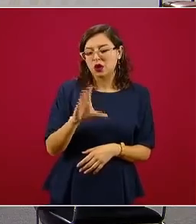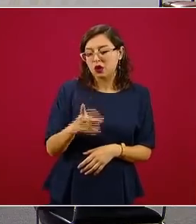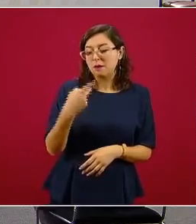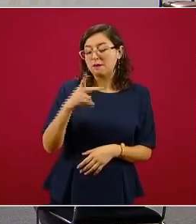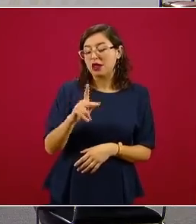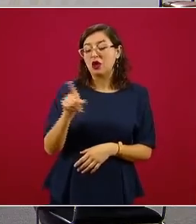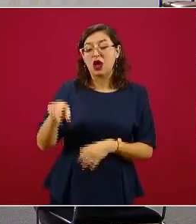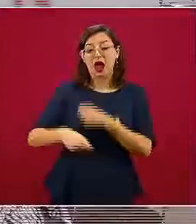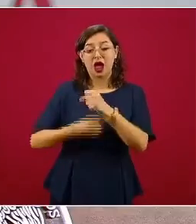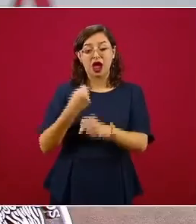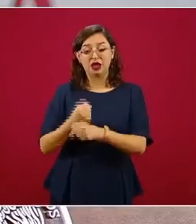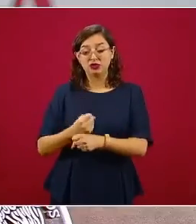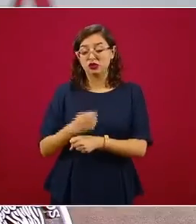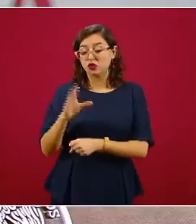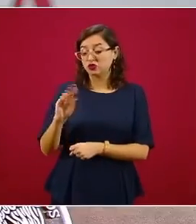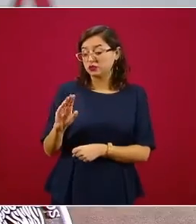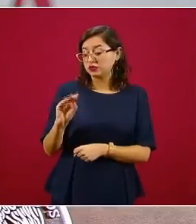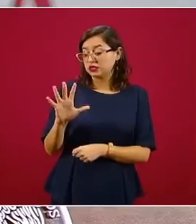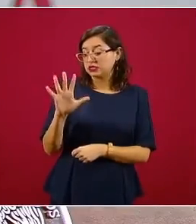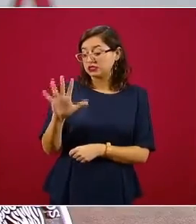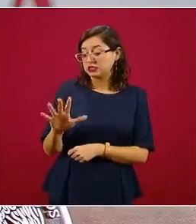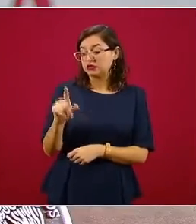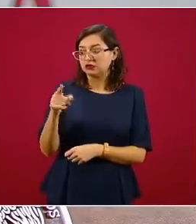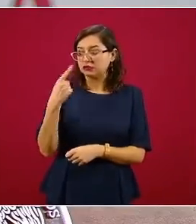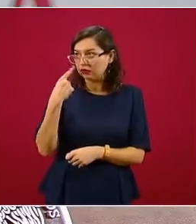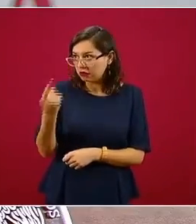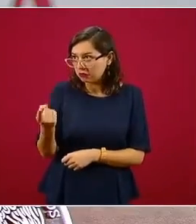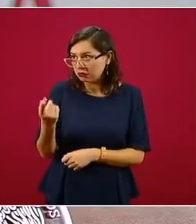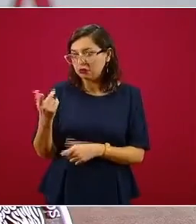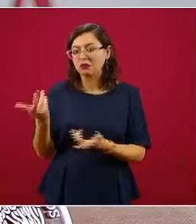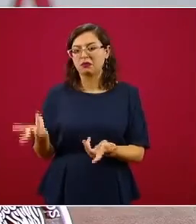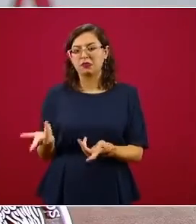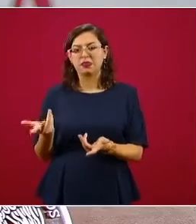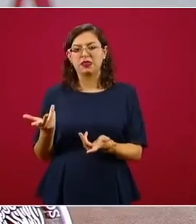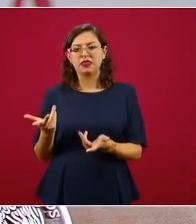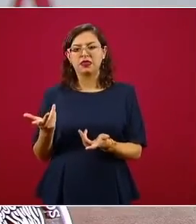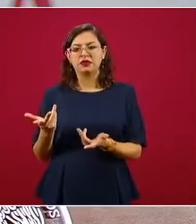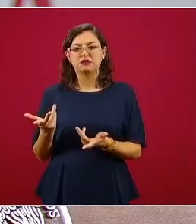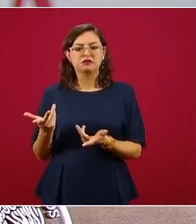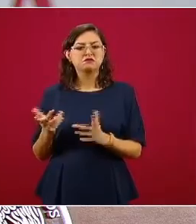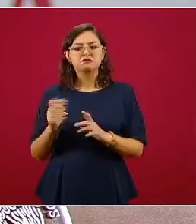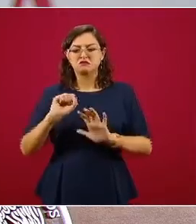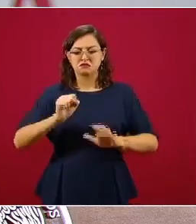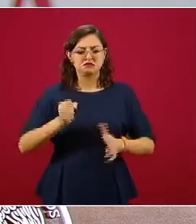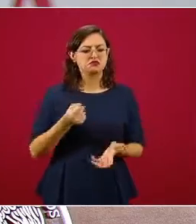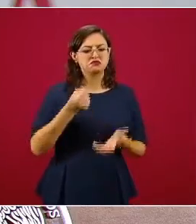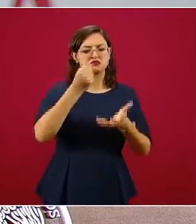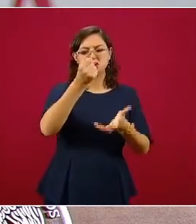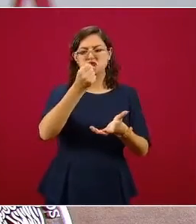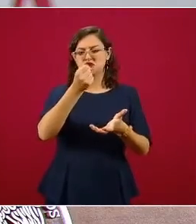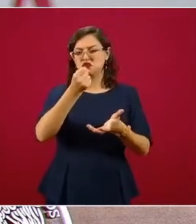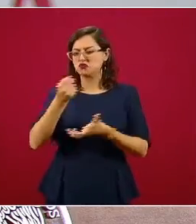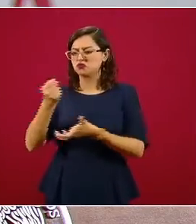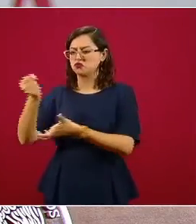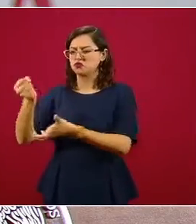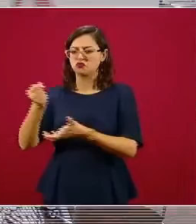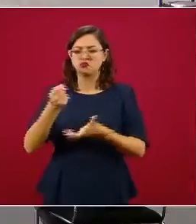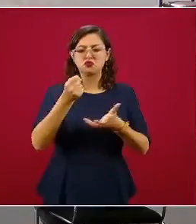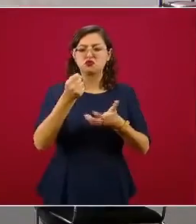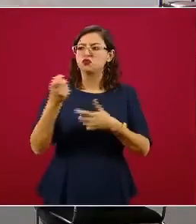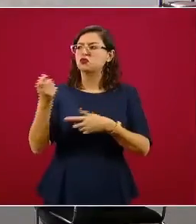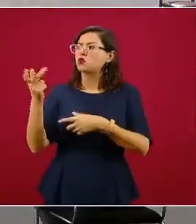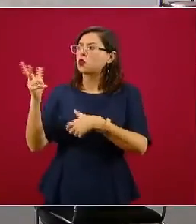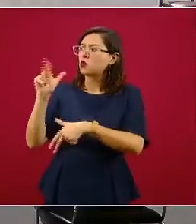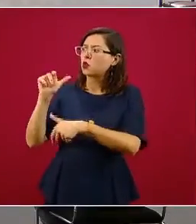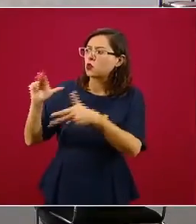ver esas condiciones y al ver que las emergencias hasta ese momento se atendían con reasignaciones presupuestales, es decir, venía el huracán,